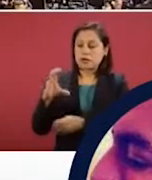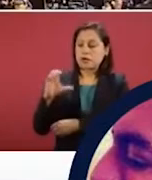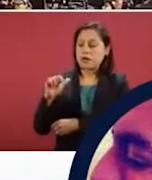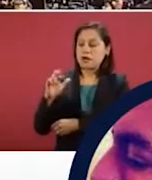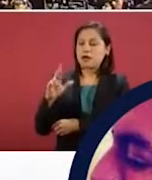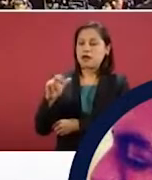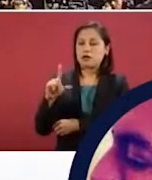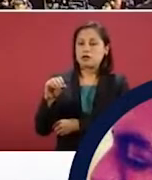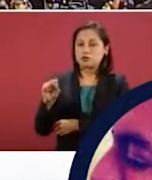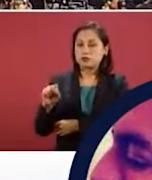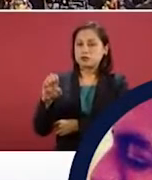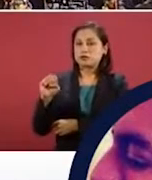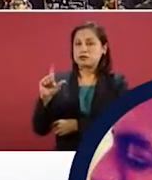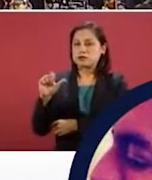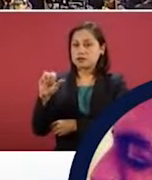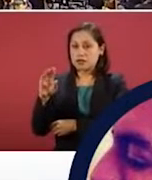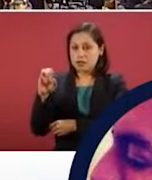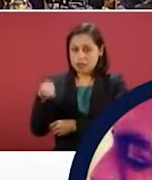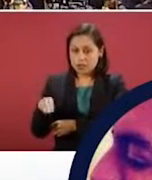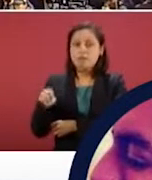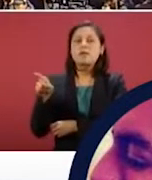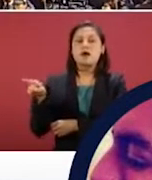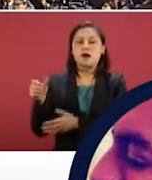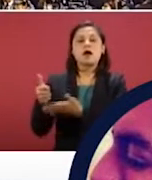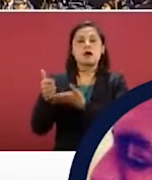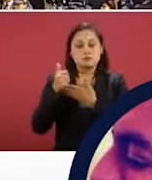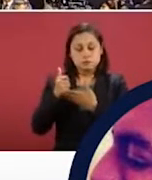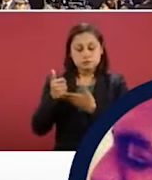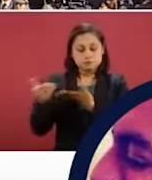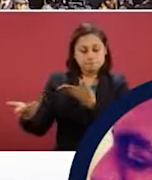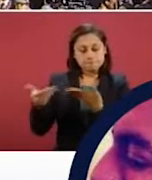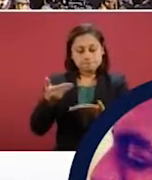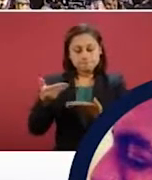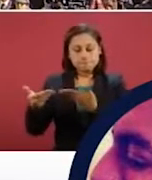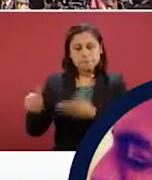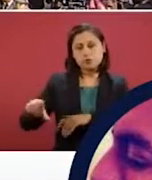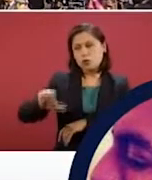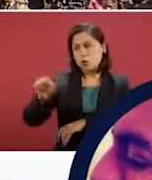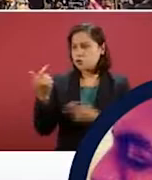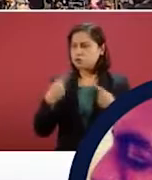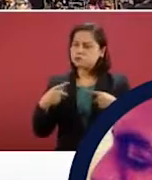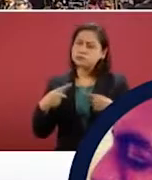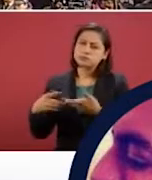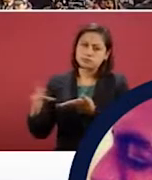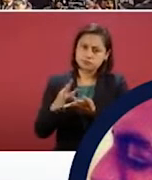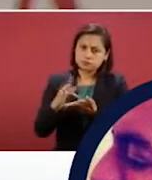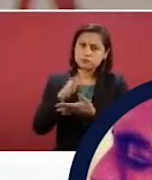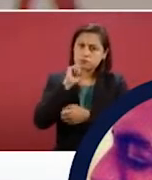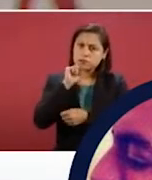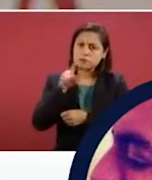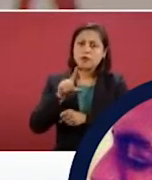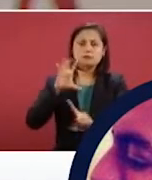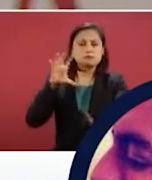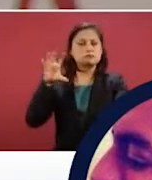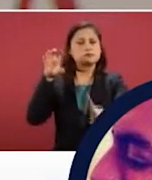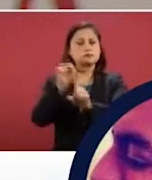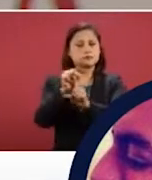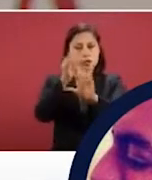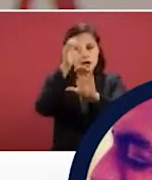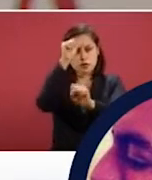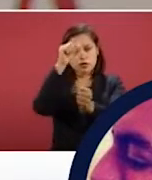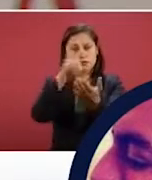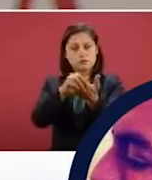de 800 mil millones de pesos y que pues van a servir como garantía para los financiamientos de estos